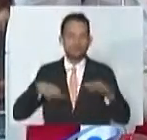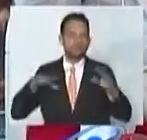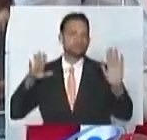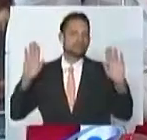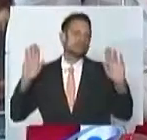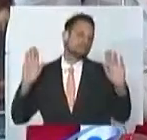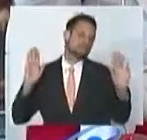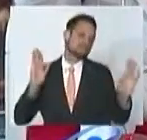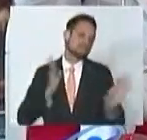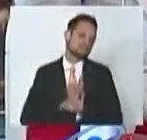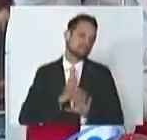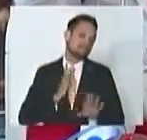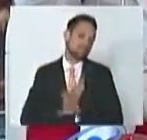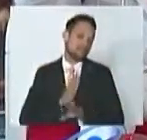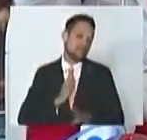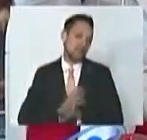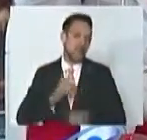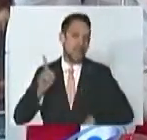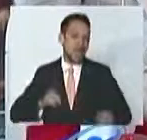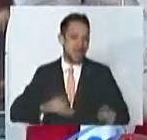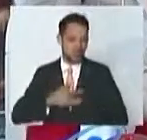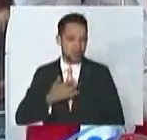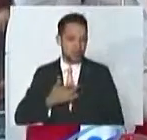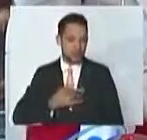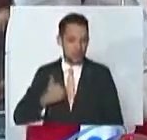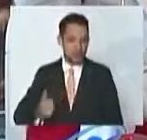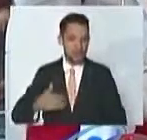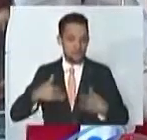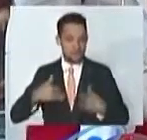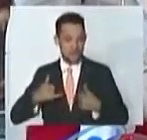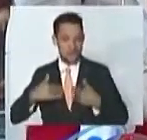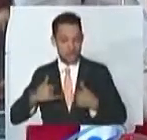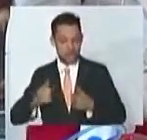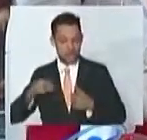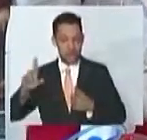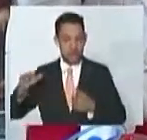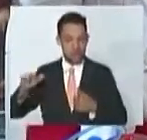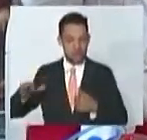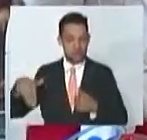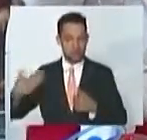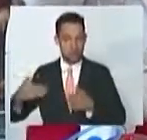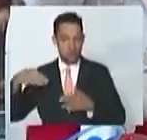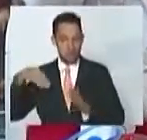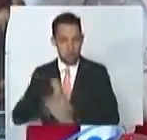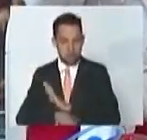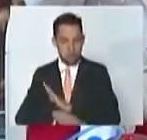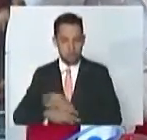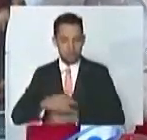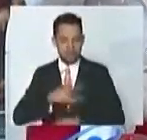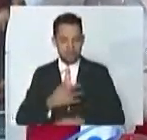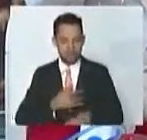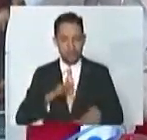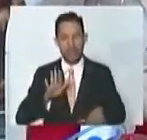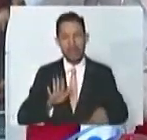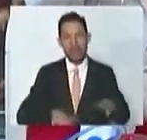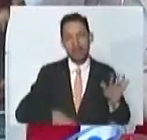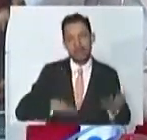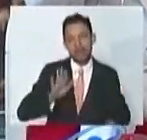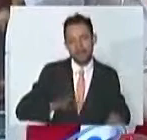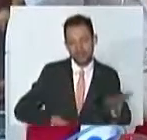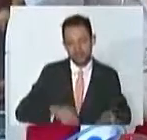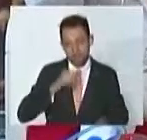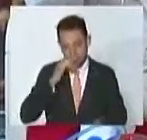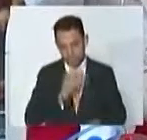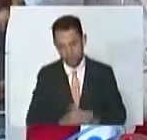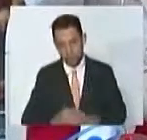trastorno bipolar, que usualmente se van a extremos. Entonces llegan o paciente hiperactivo o paciente que